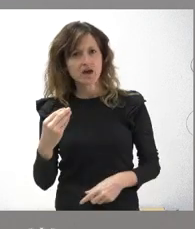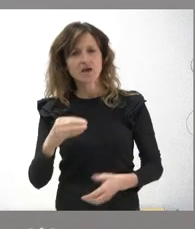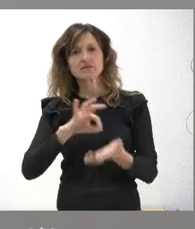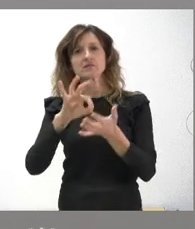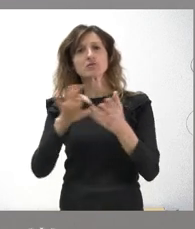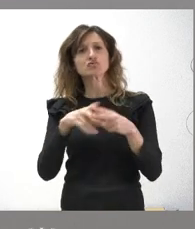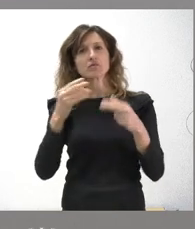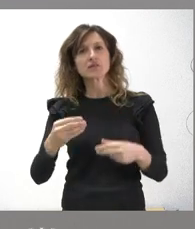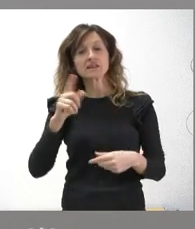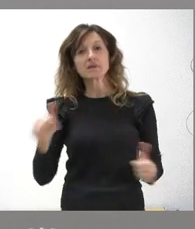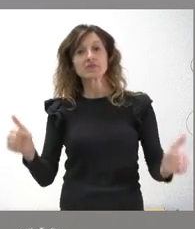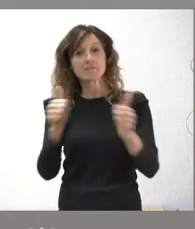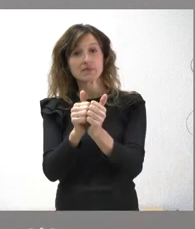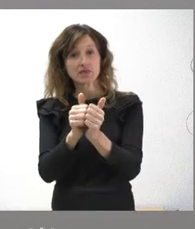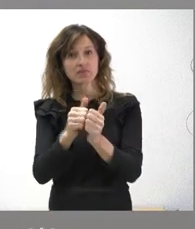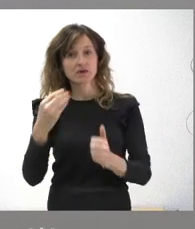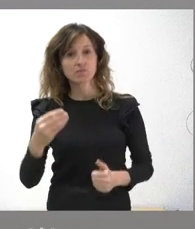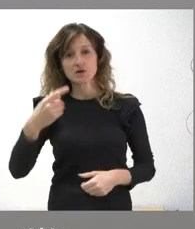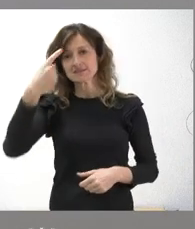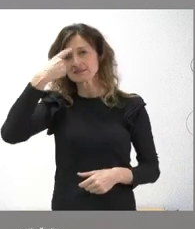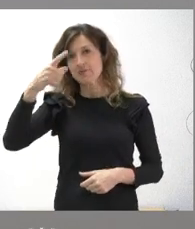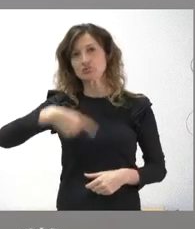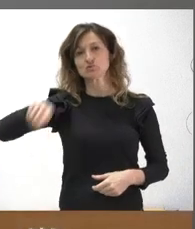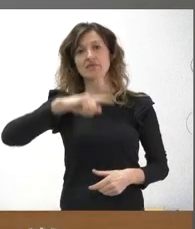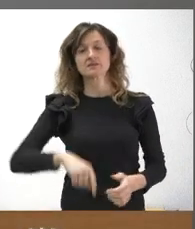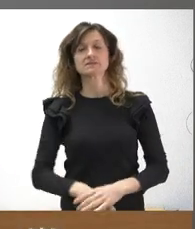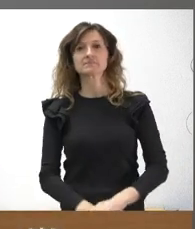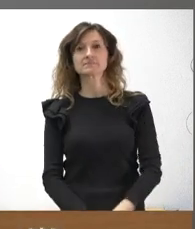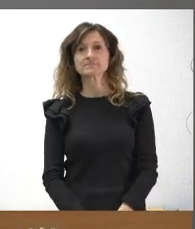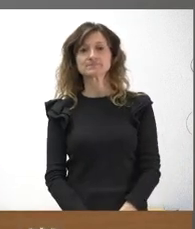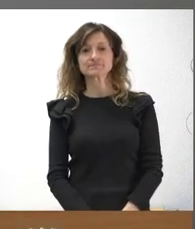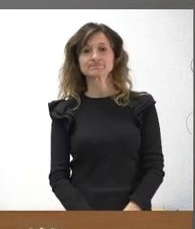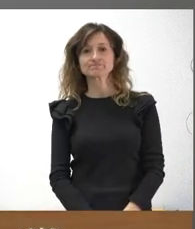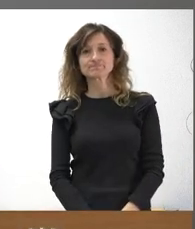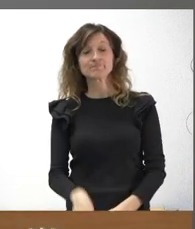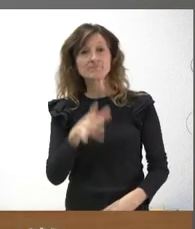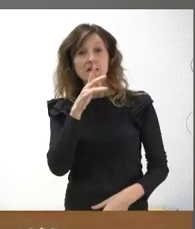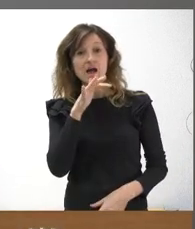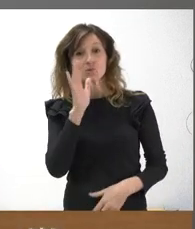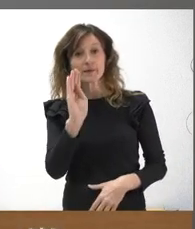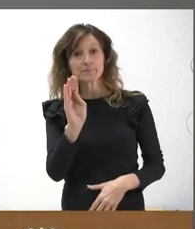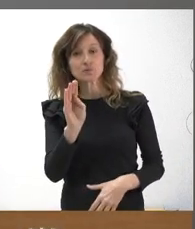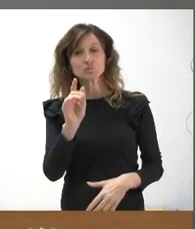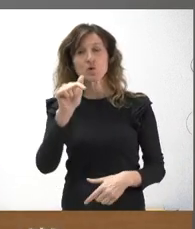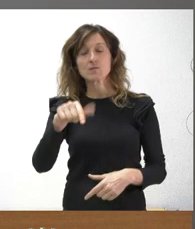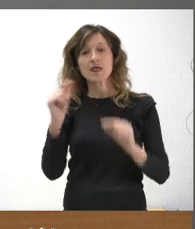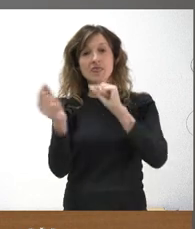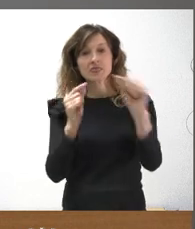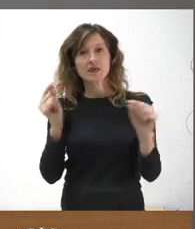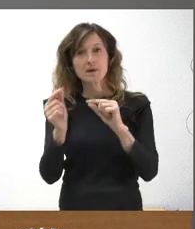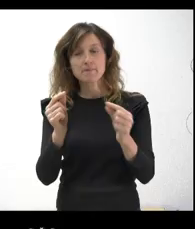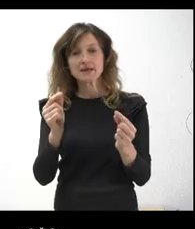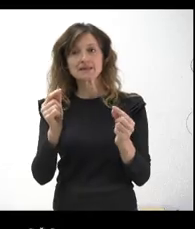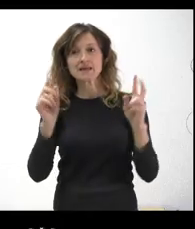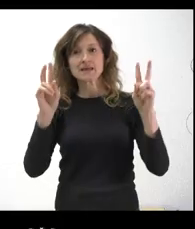sociales y de dependencia como saben ustedes pero en este momento no sé si cree que es plausible e en este debate llevar a